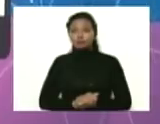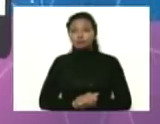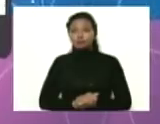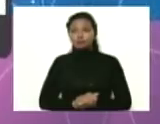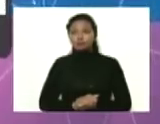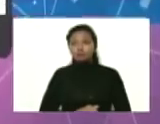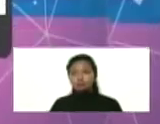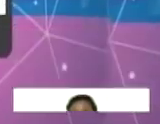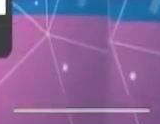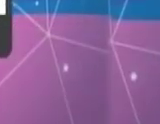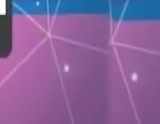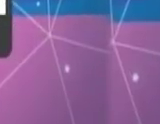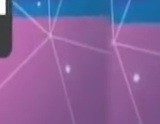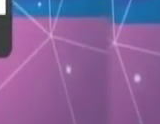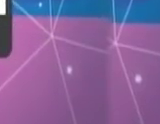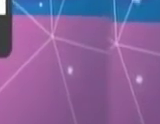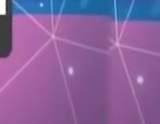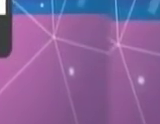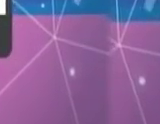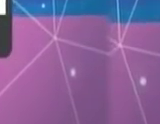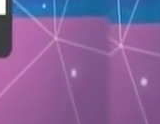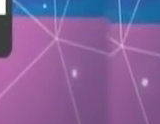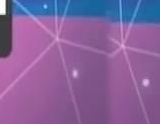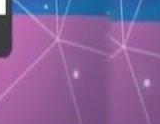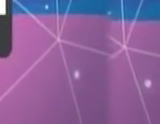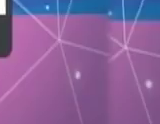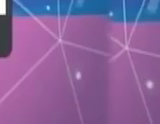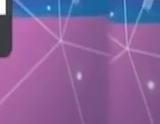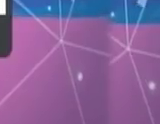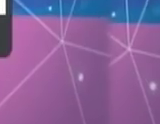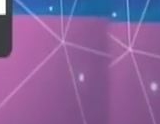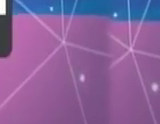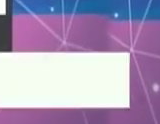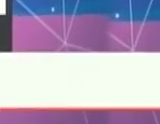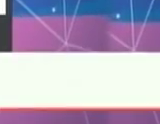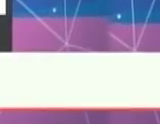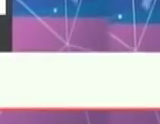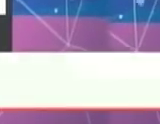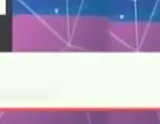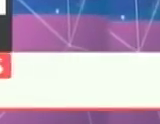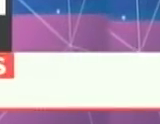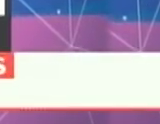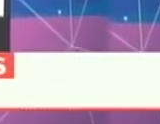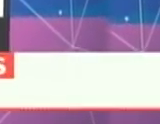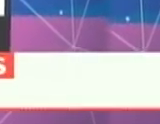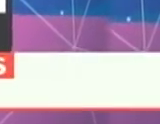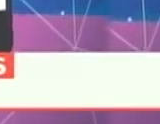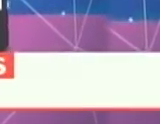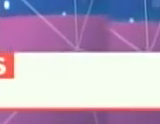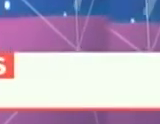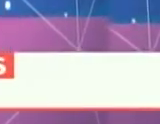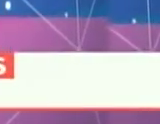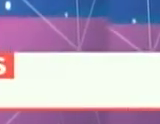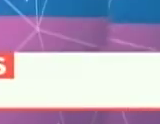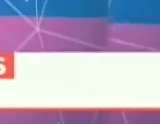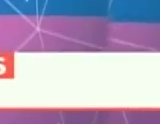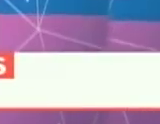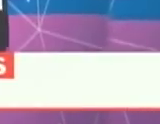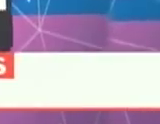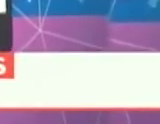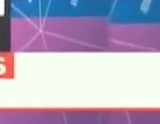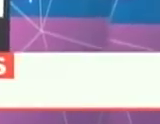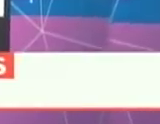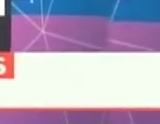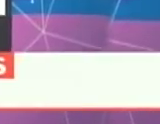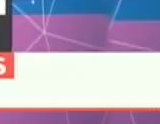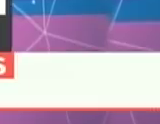de Defensa Integral Chaima, comandada por el teniente coronel Fran Ramón Bermúdez Querales. Es